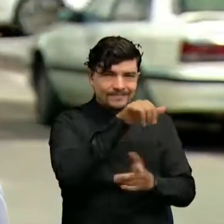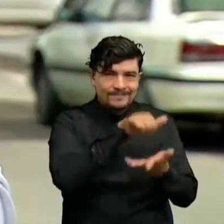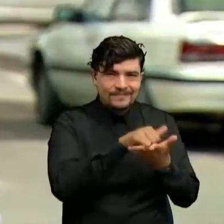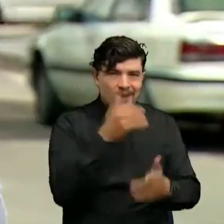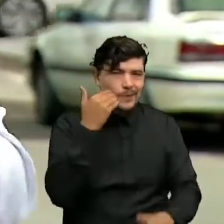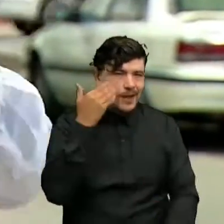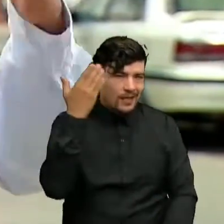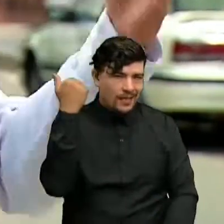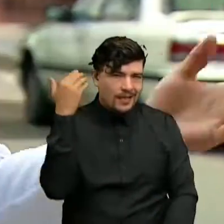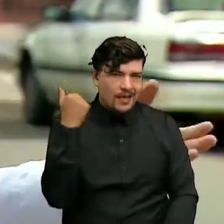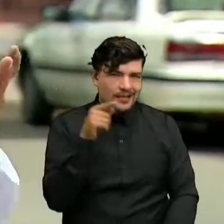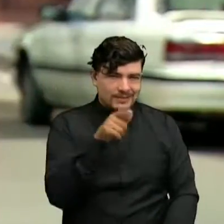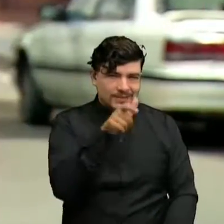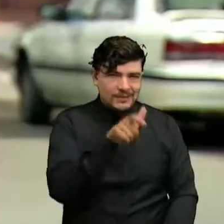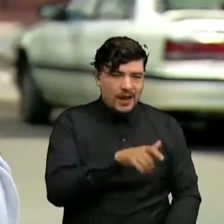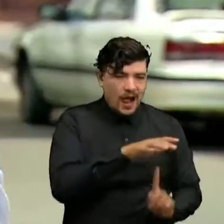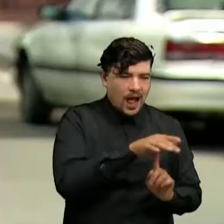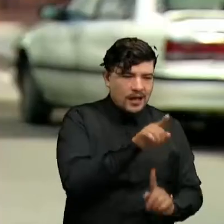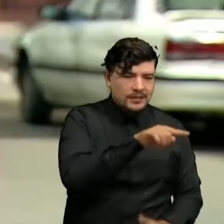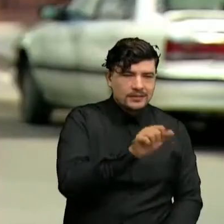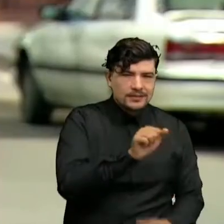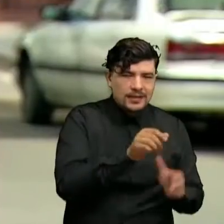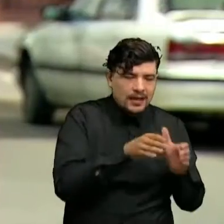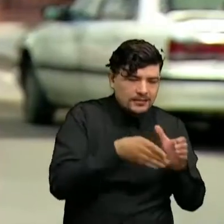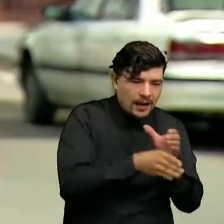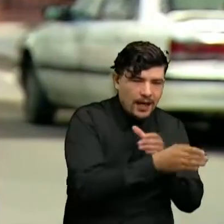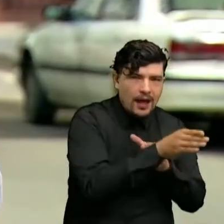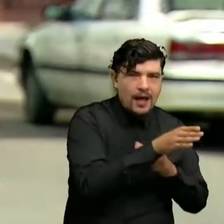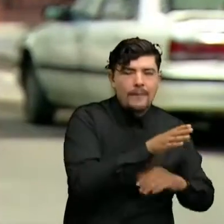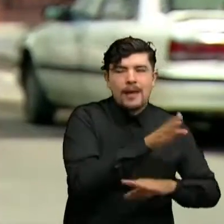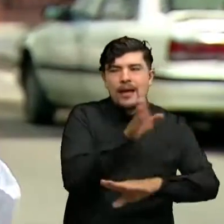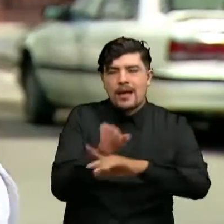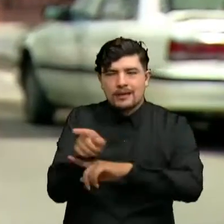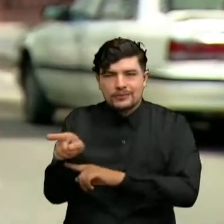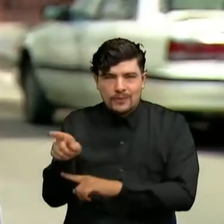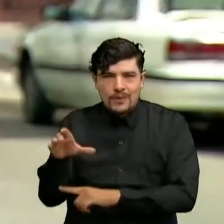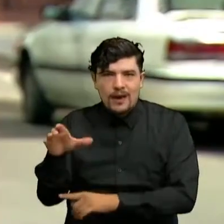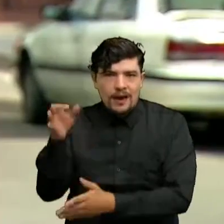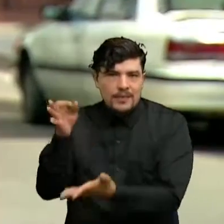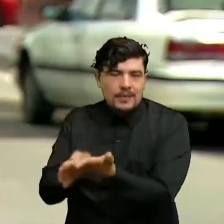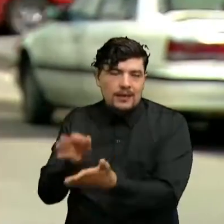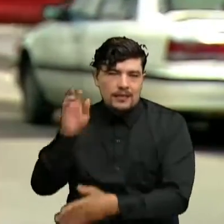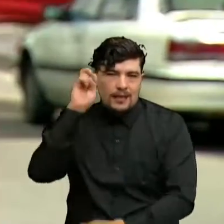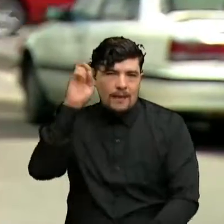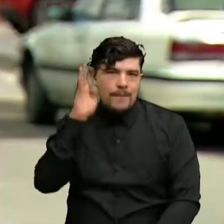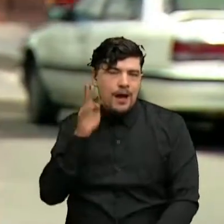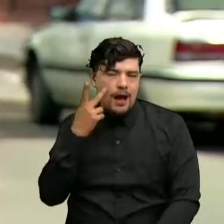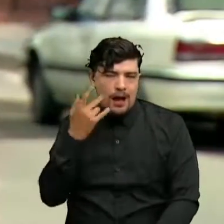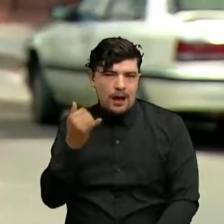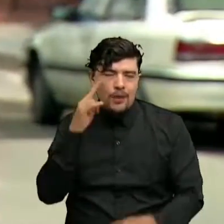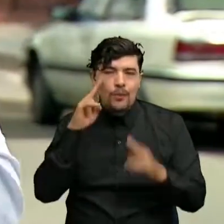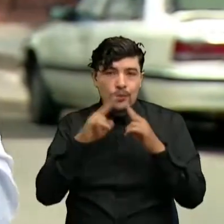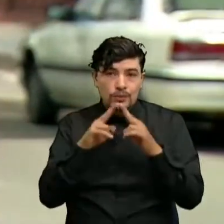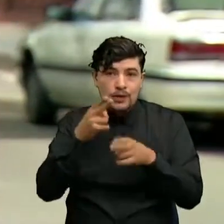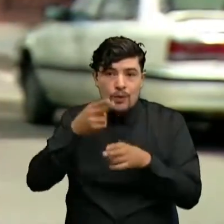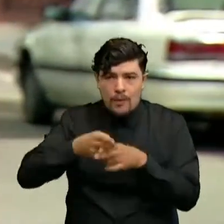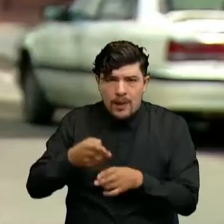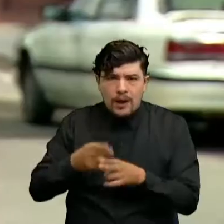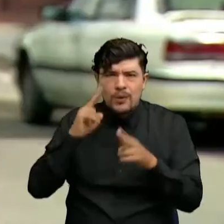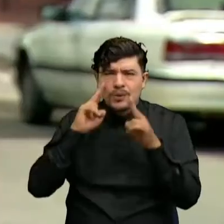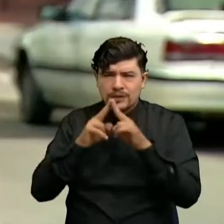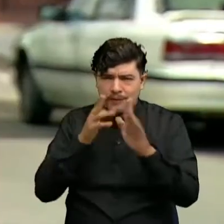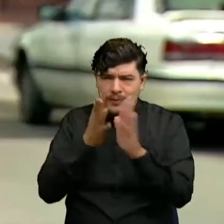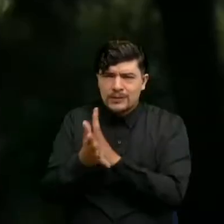los días antes cuando se dirigía desde sardinata a la capital norte santandereana se conocen algunos nombres y algunos detalles que se los presentamos en el siguiente